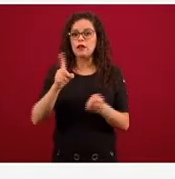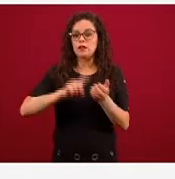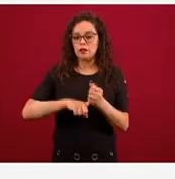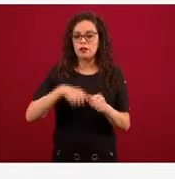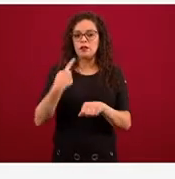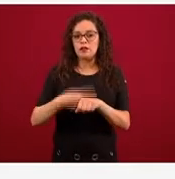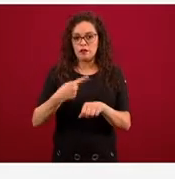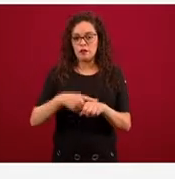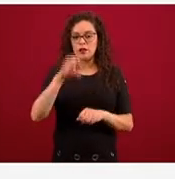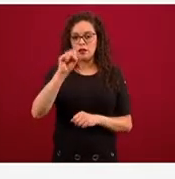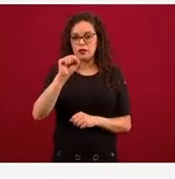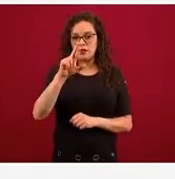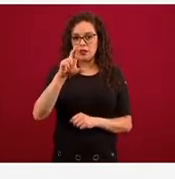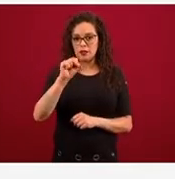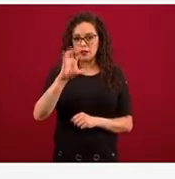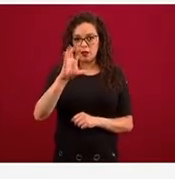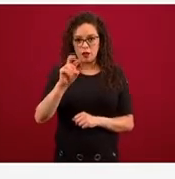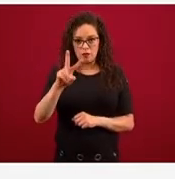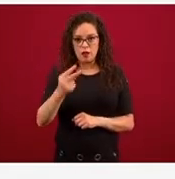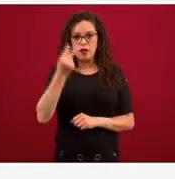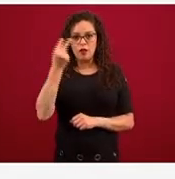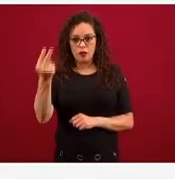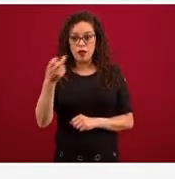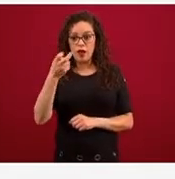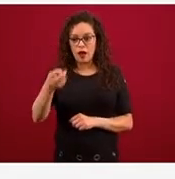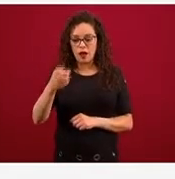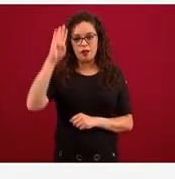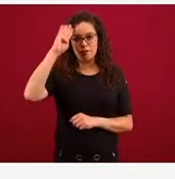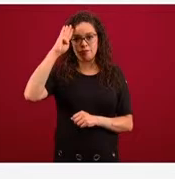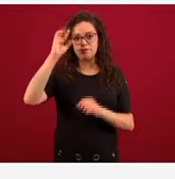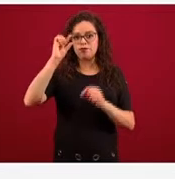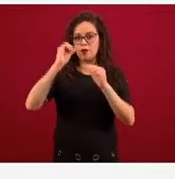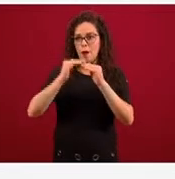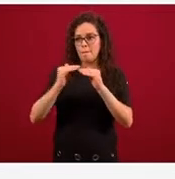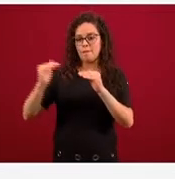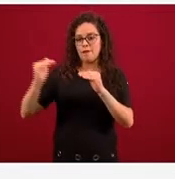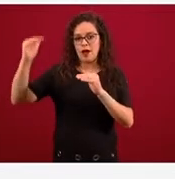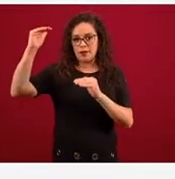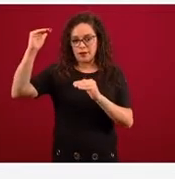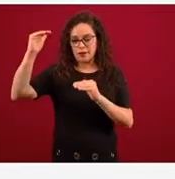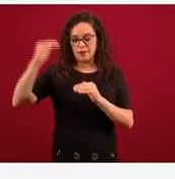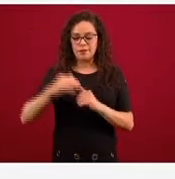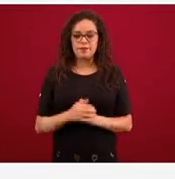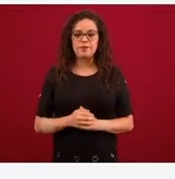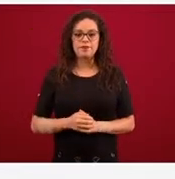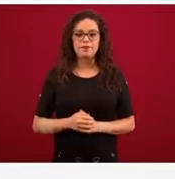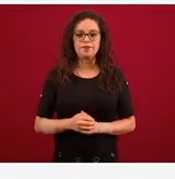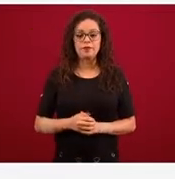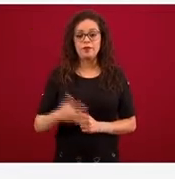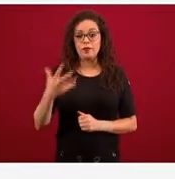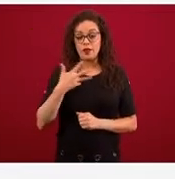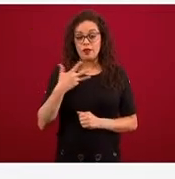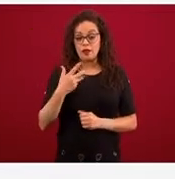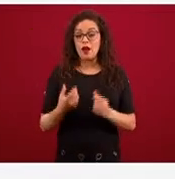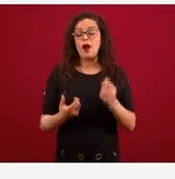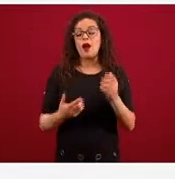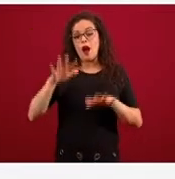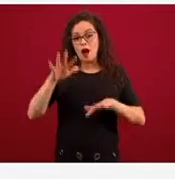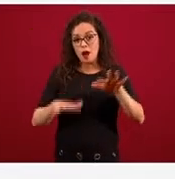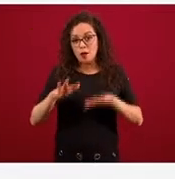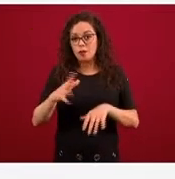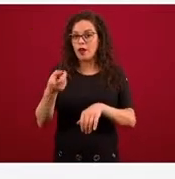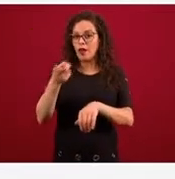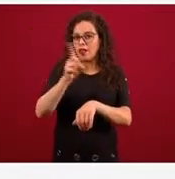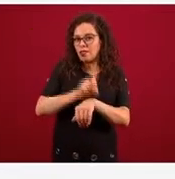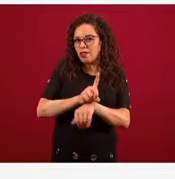la que en su what momento has se ha been mantenido higher por encima, llegando a tener inclusive than en over some algunos of the last días days and the picos last en la updates that última we've been actualización